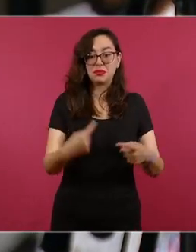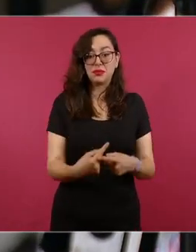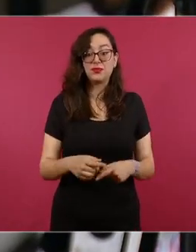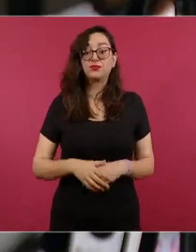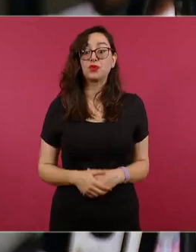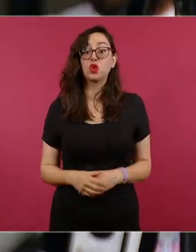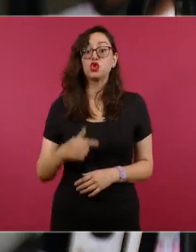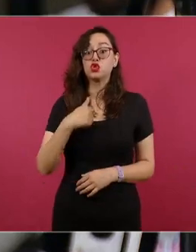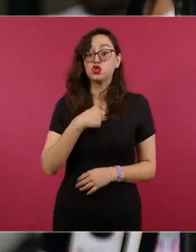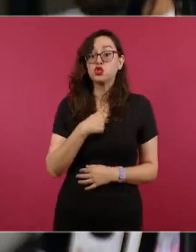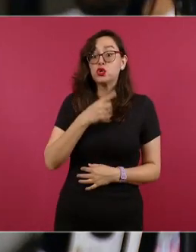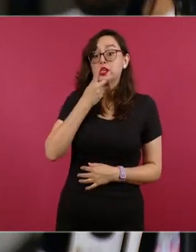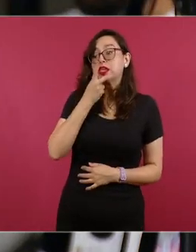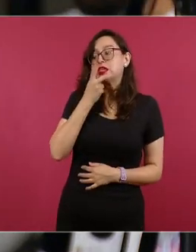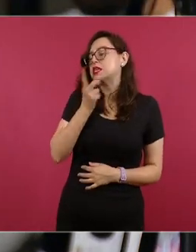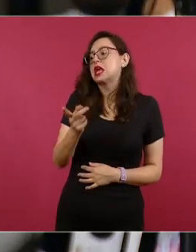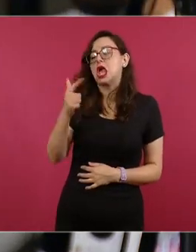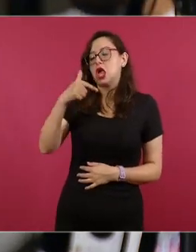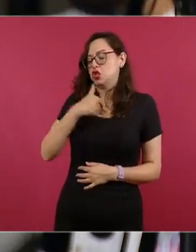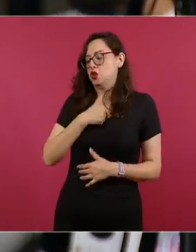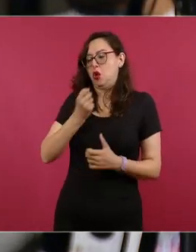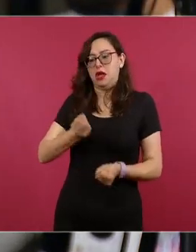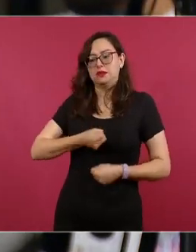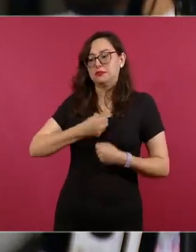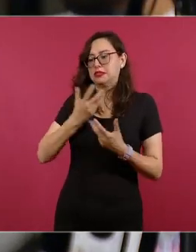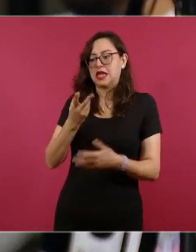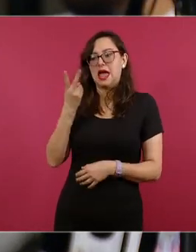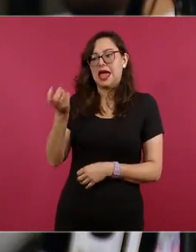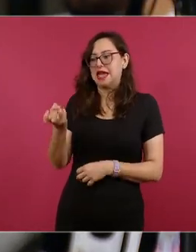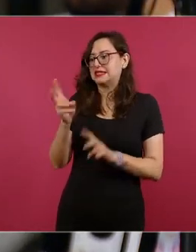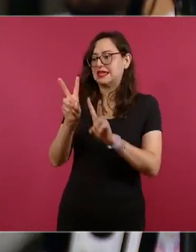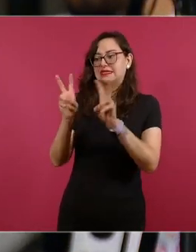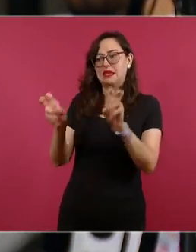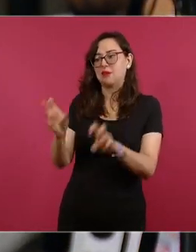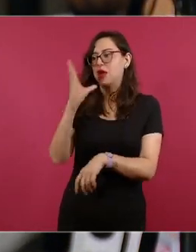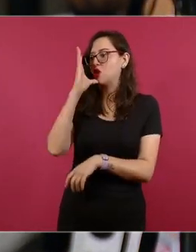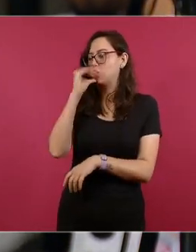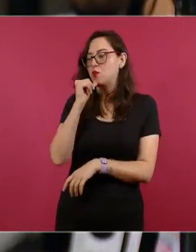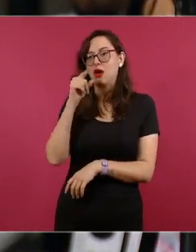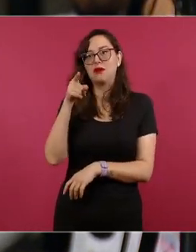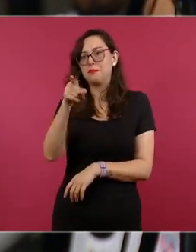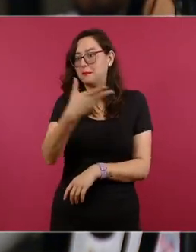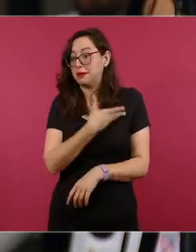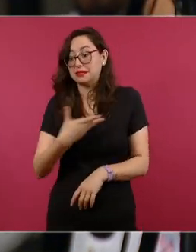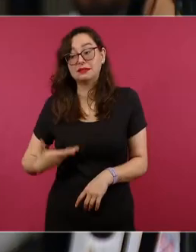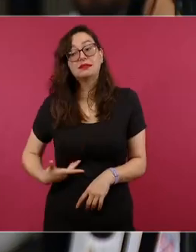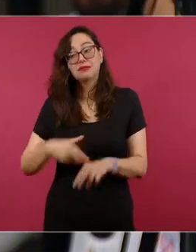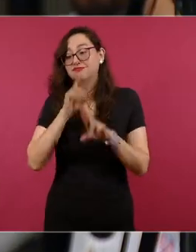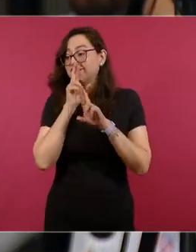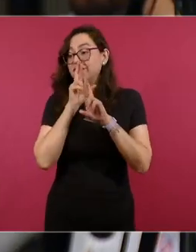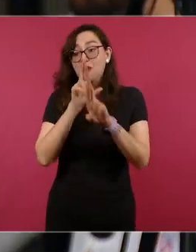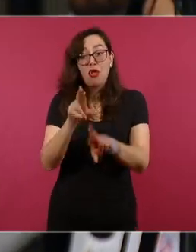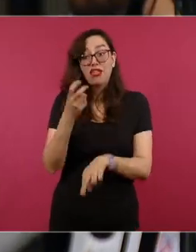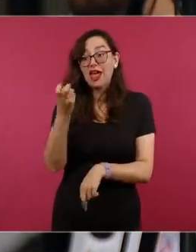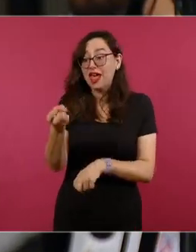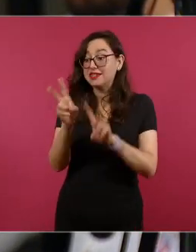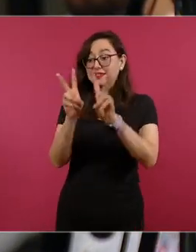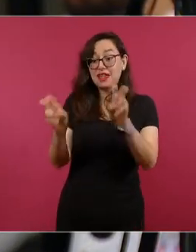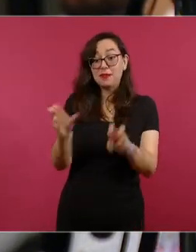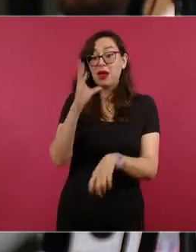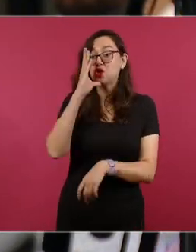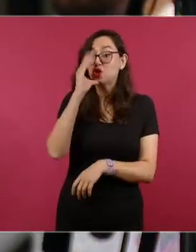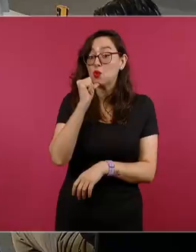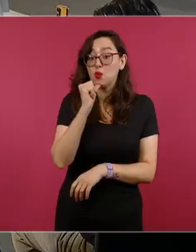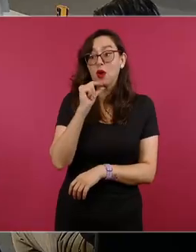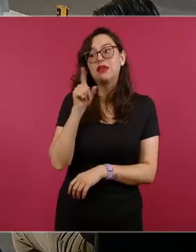hablar del tema porque usted no se puede manifestar, porque lo tiene prohibido por el INE, pero